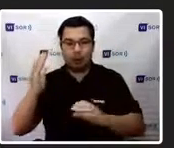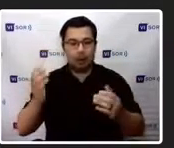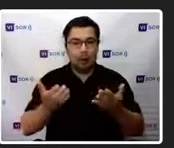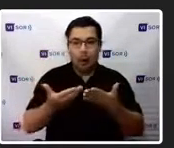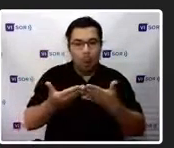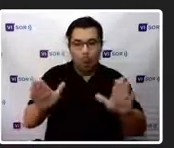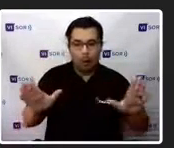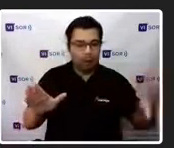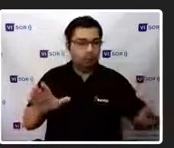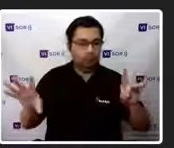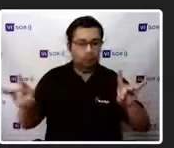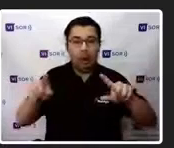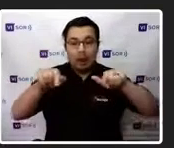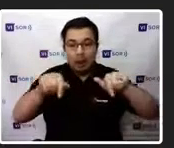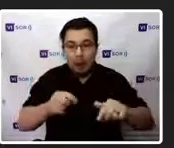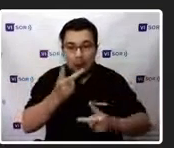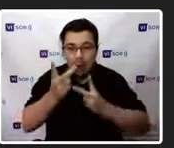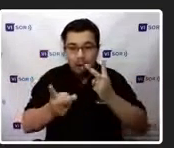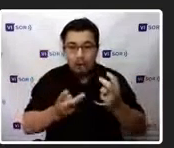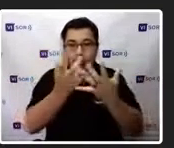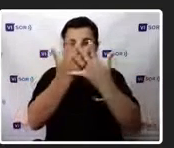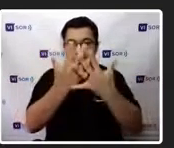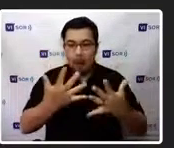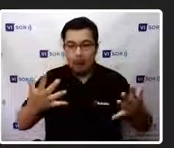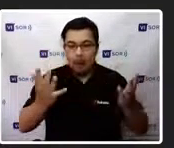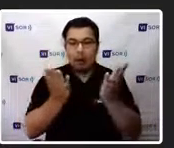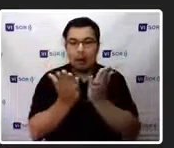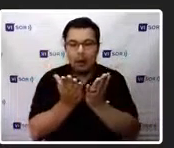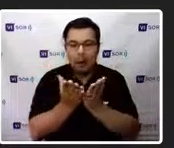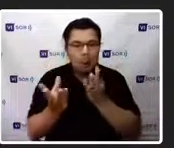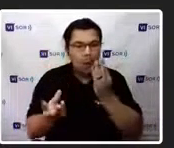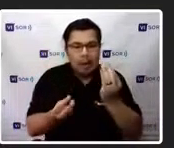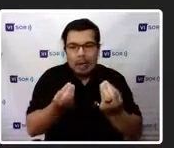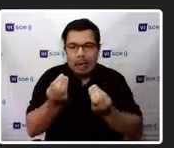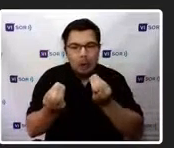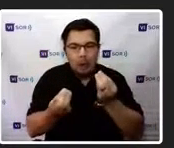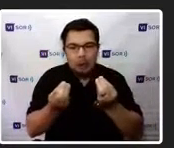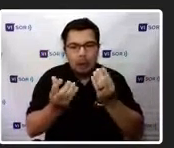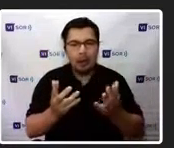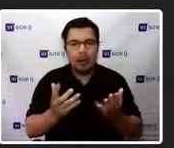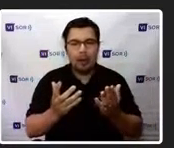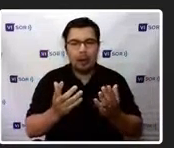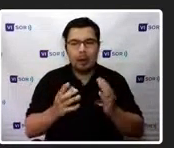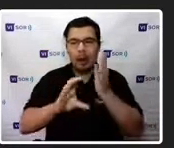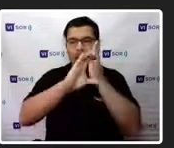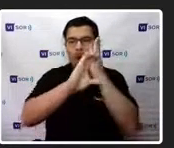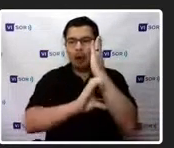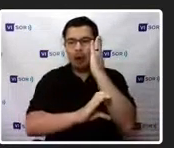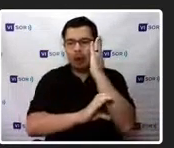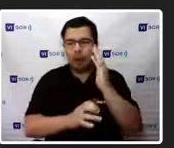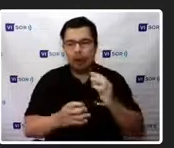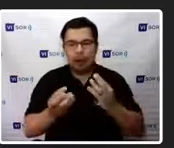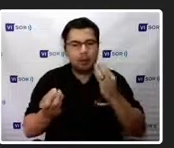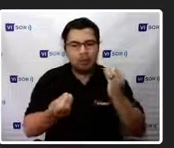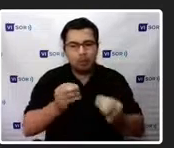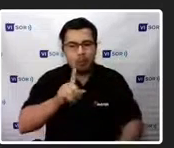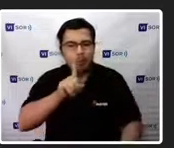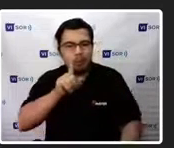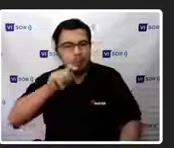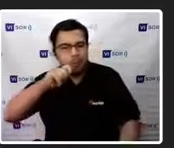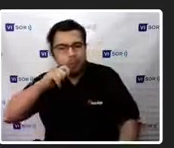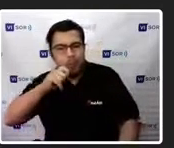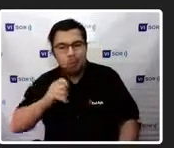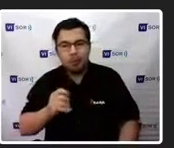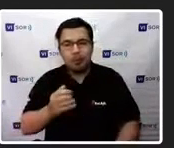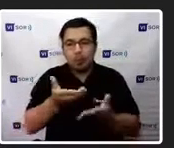ustedes de qué se trata la carrera, qué es lo que hacemos, qué asignaturas, si deciden estudiar esto, qué asignaturas van a ver, cuál es el